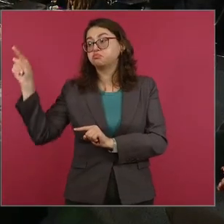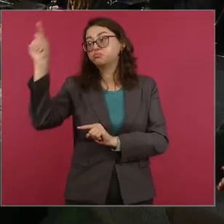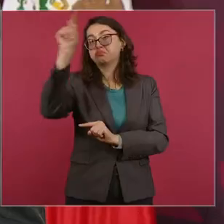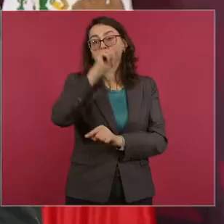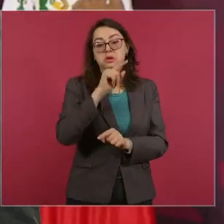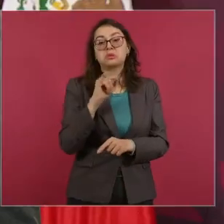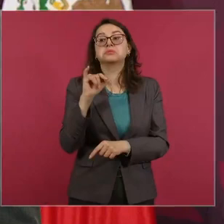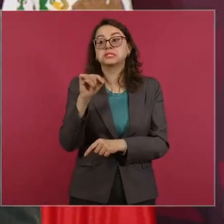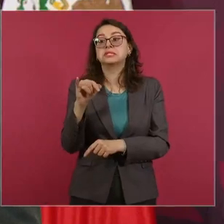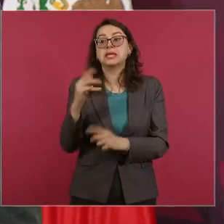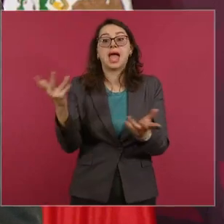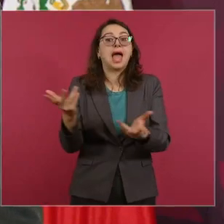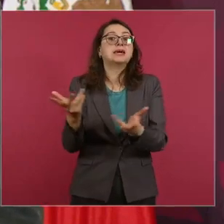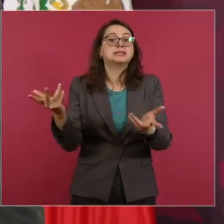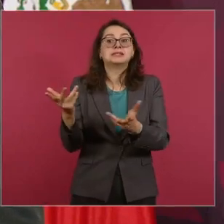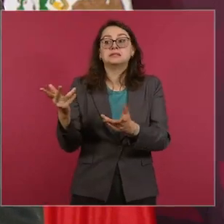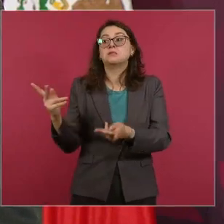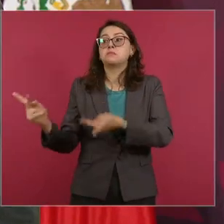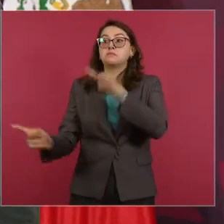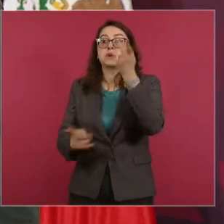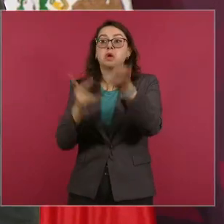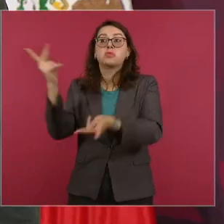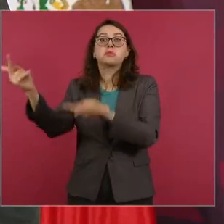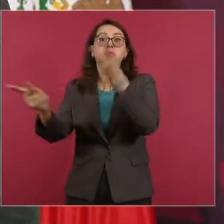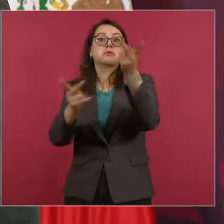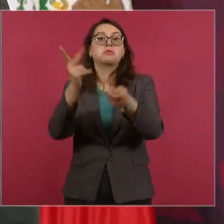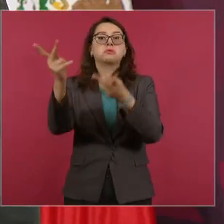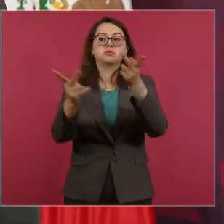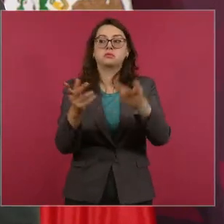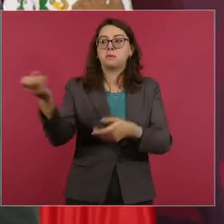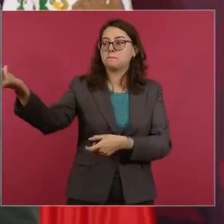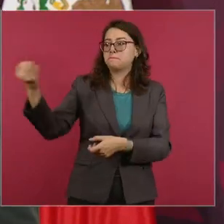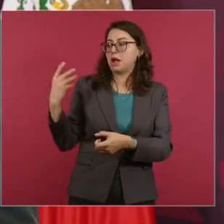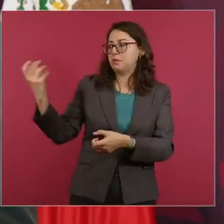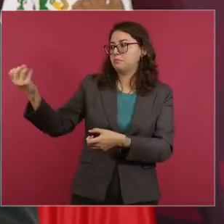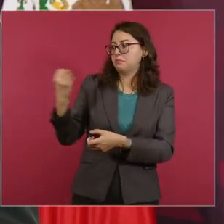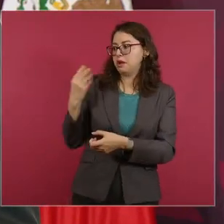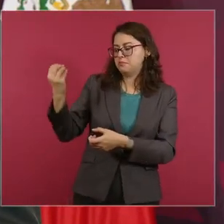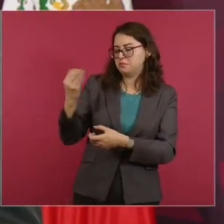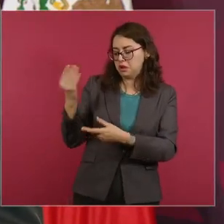pues nos sirve para saber y Tamaulipas